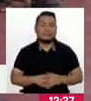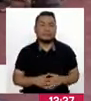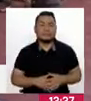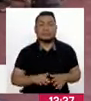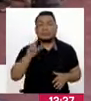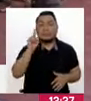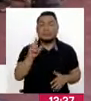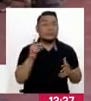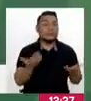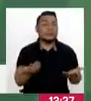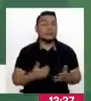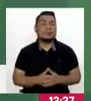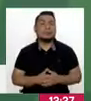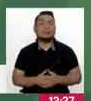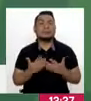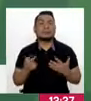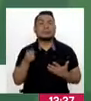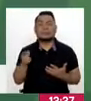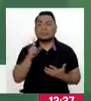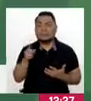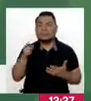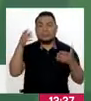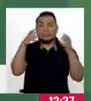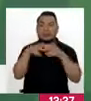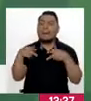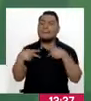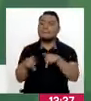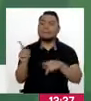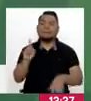Pero no le dieron permiso